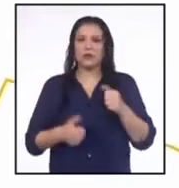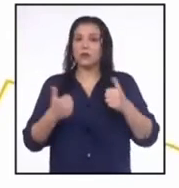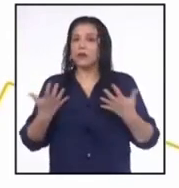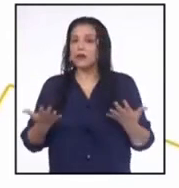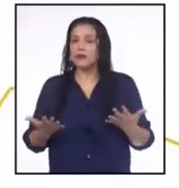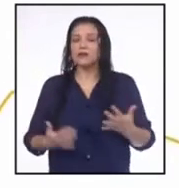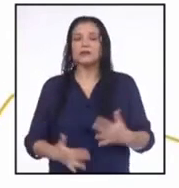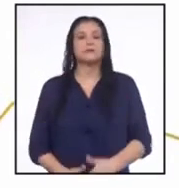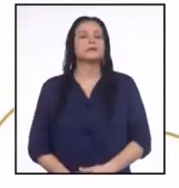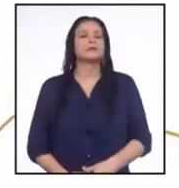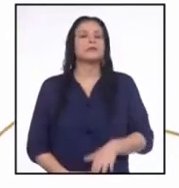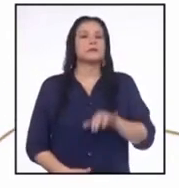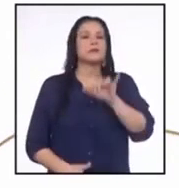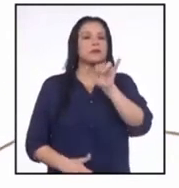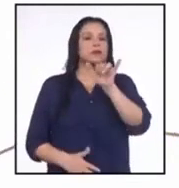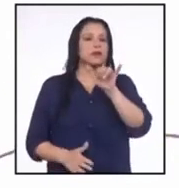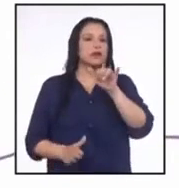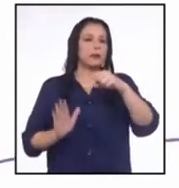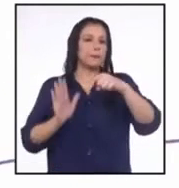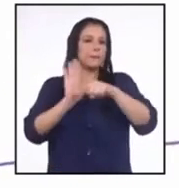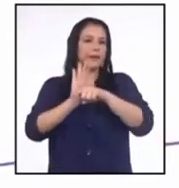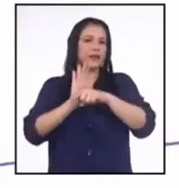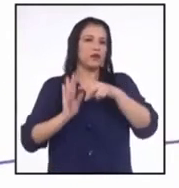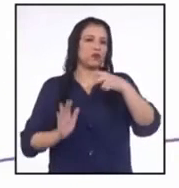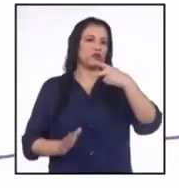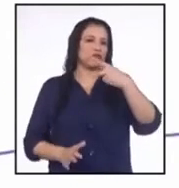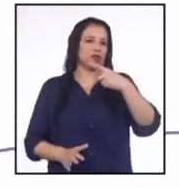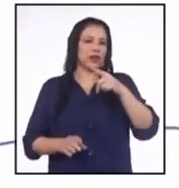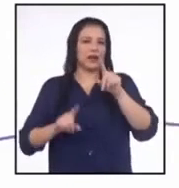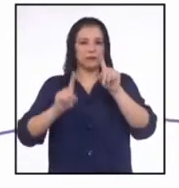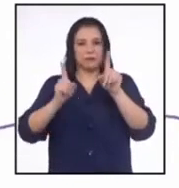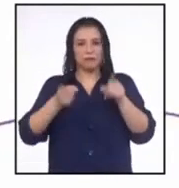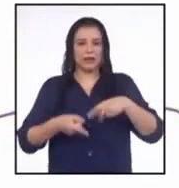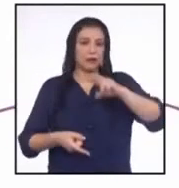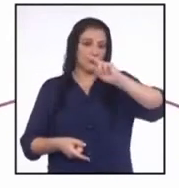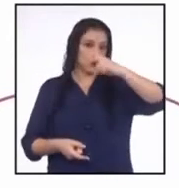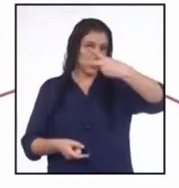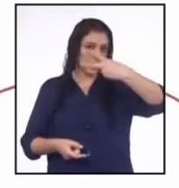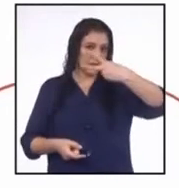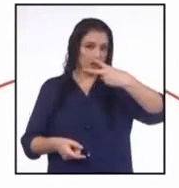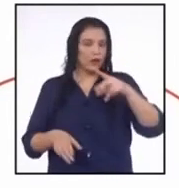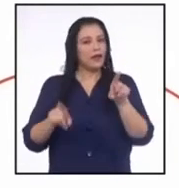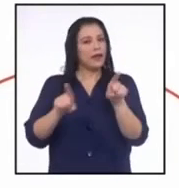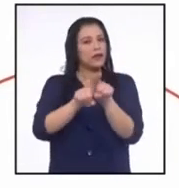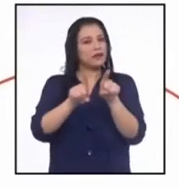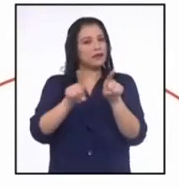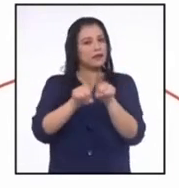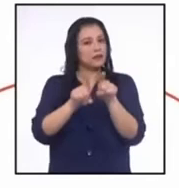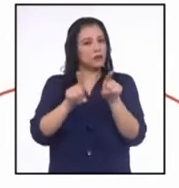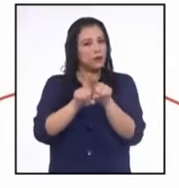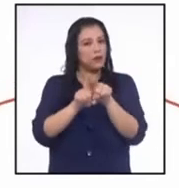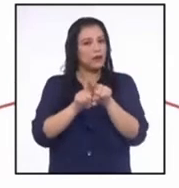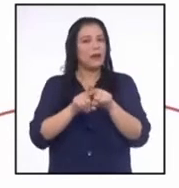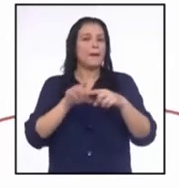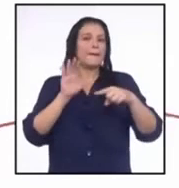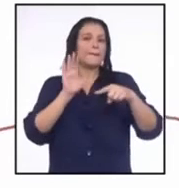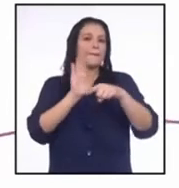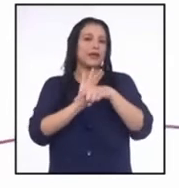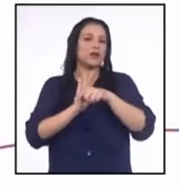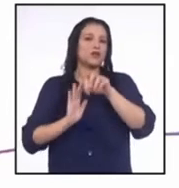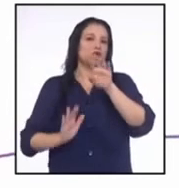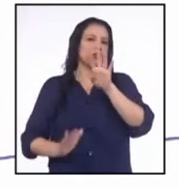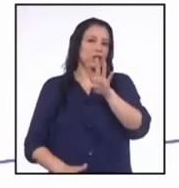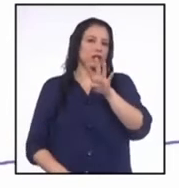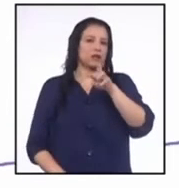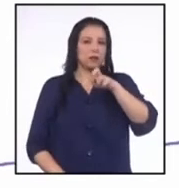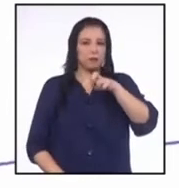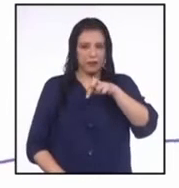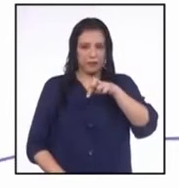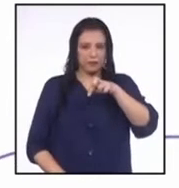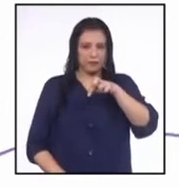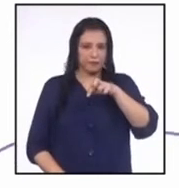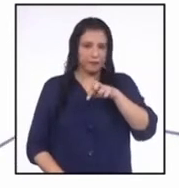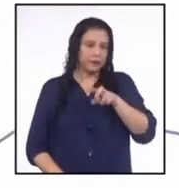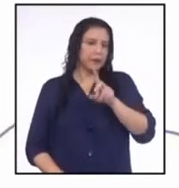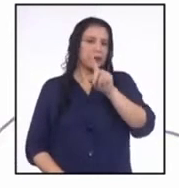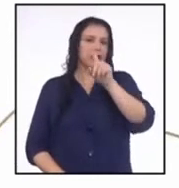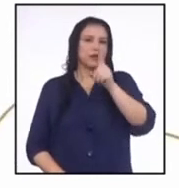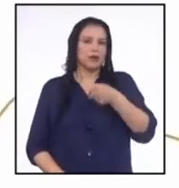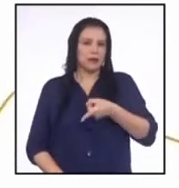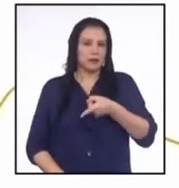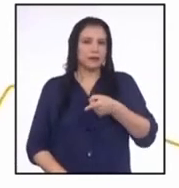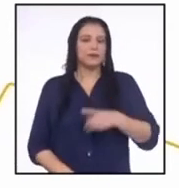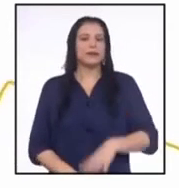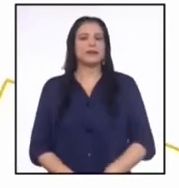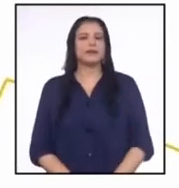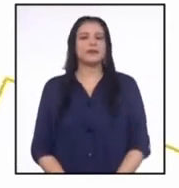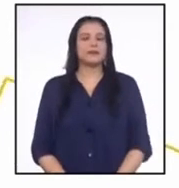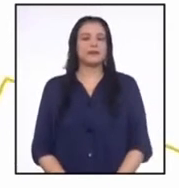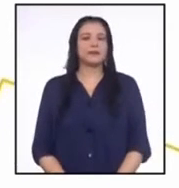será y menos k todo elevado al cuadrado es igual a menos 4 veces P multiplicado